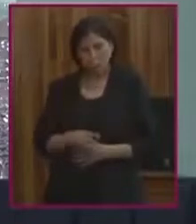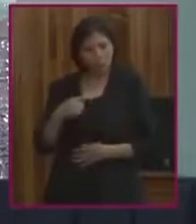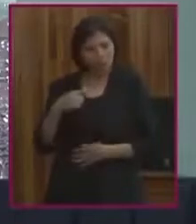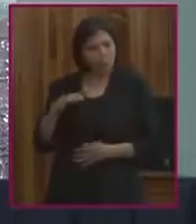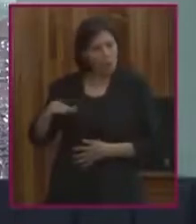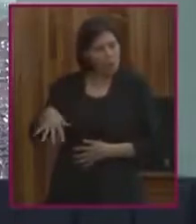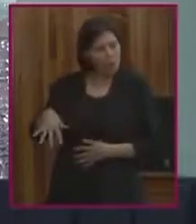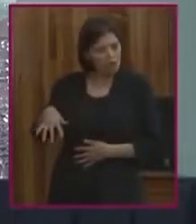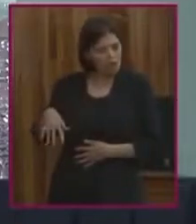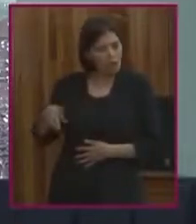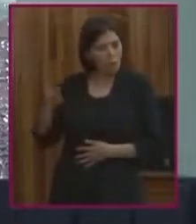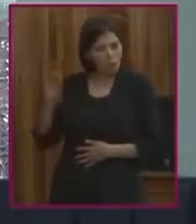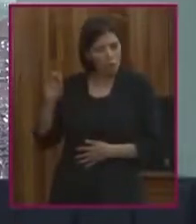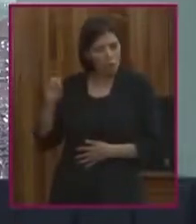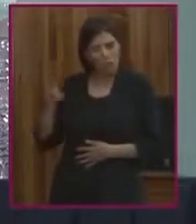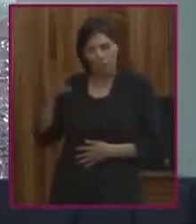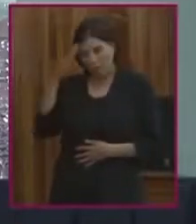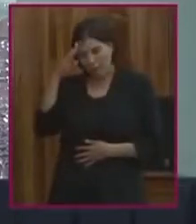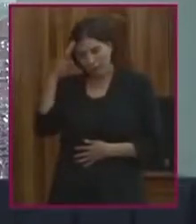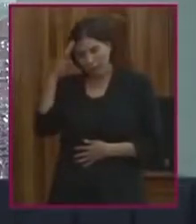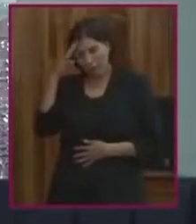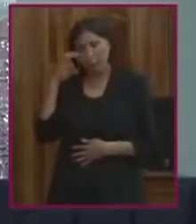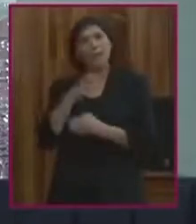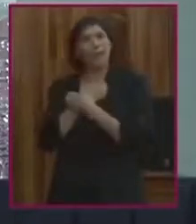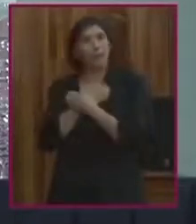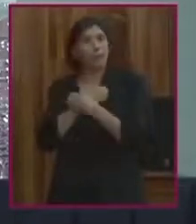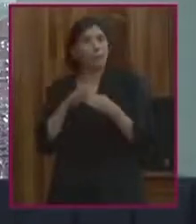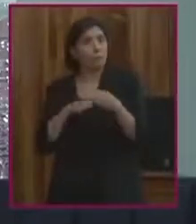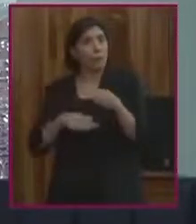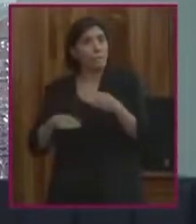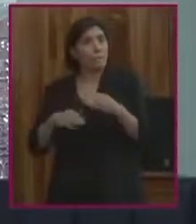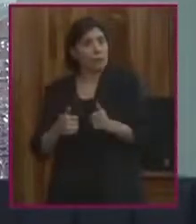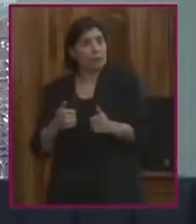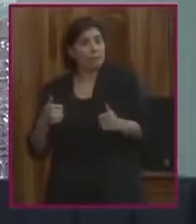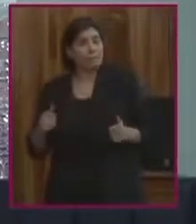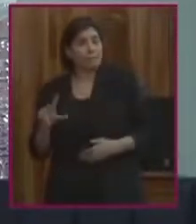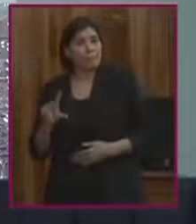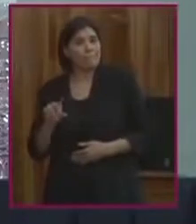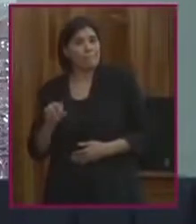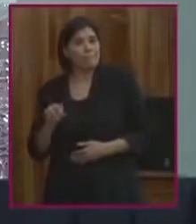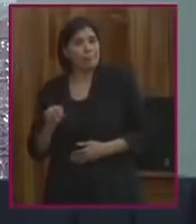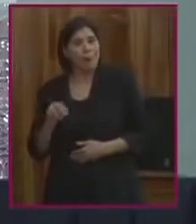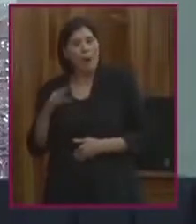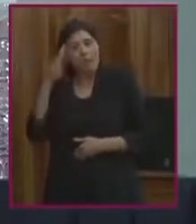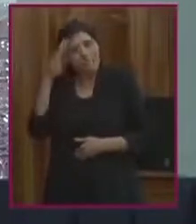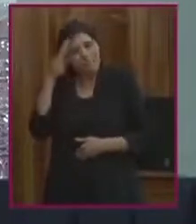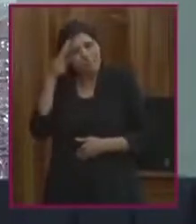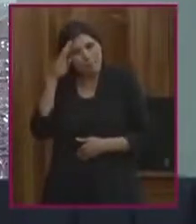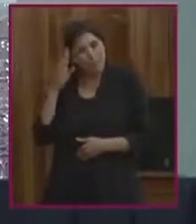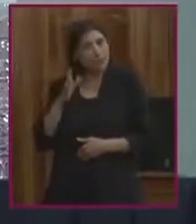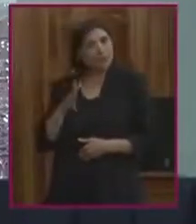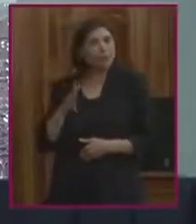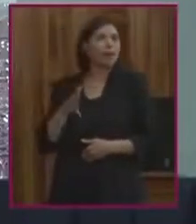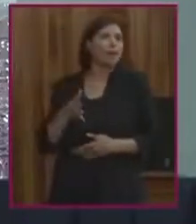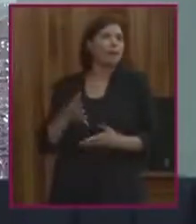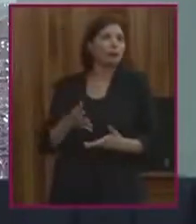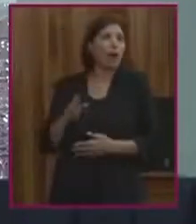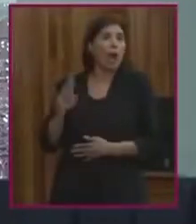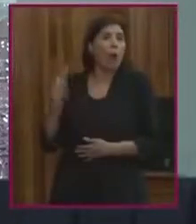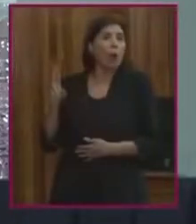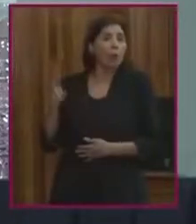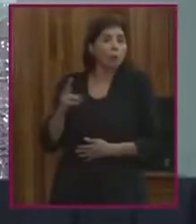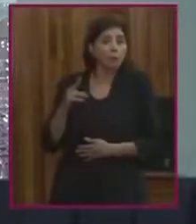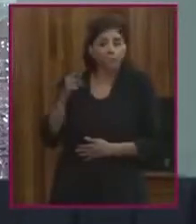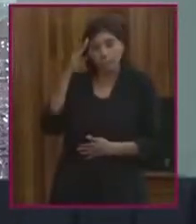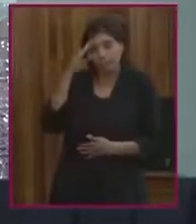central no pensar la educación básica aisladamente, pensarla hacia la universidad, como decía Axel, pensar la formación